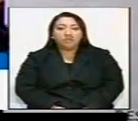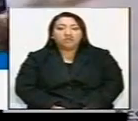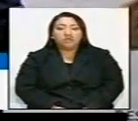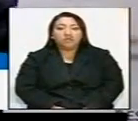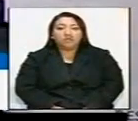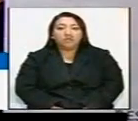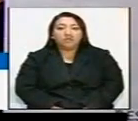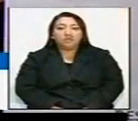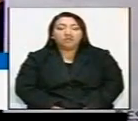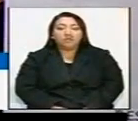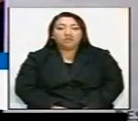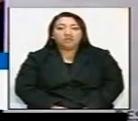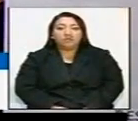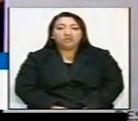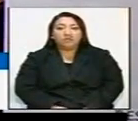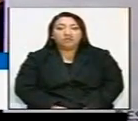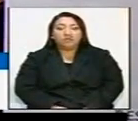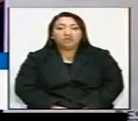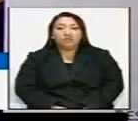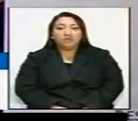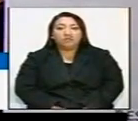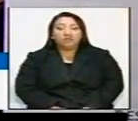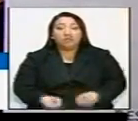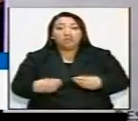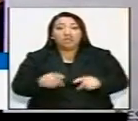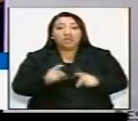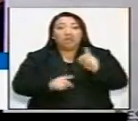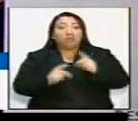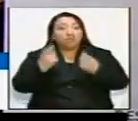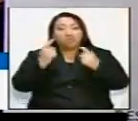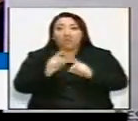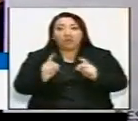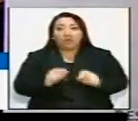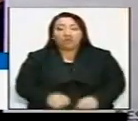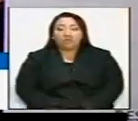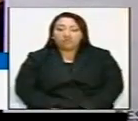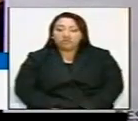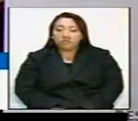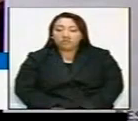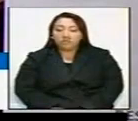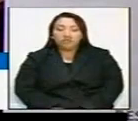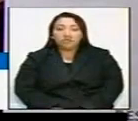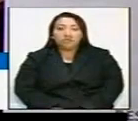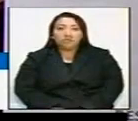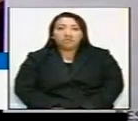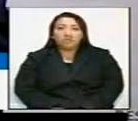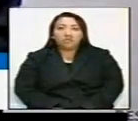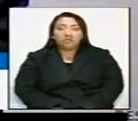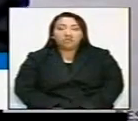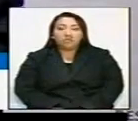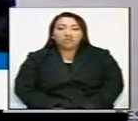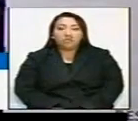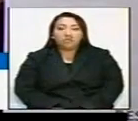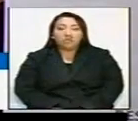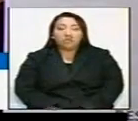los que van a estar en desacuerdo. Incluso cuando el público